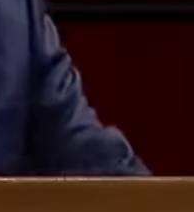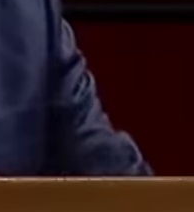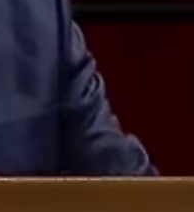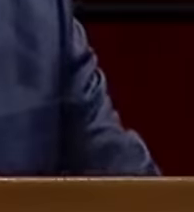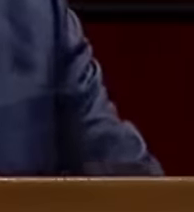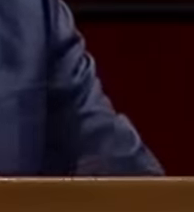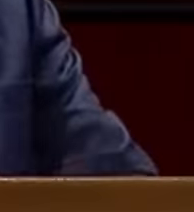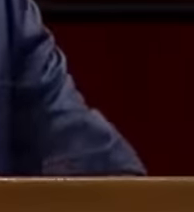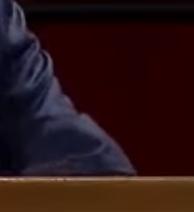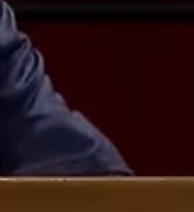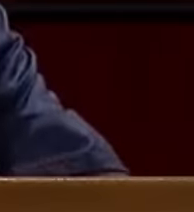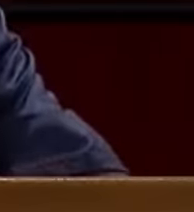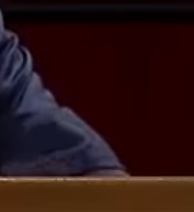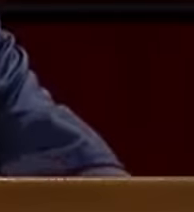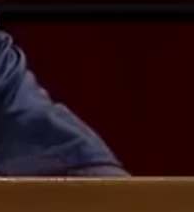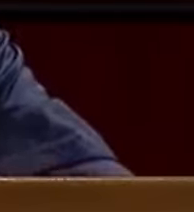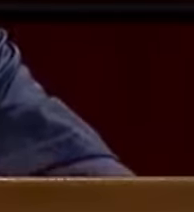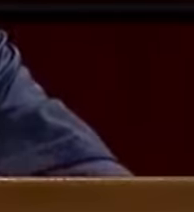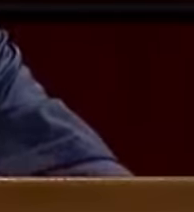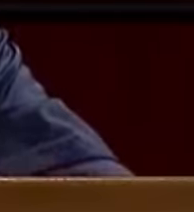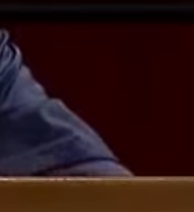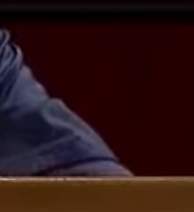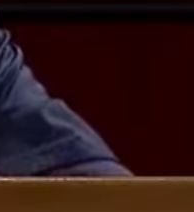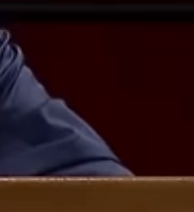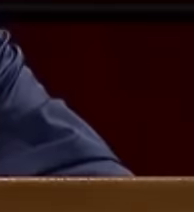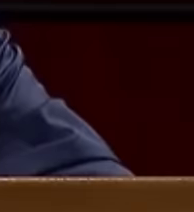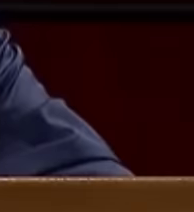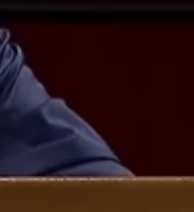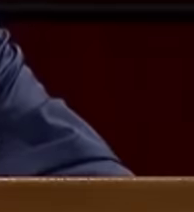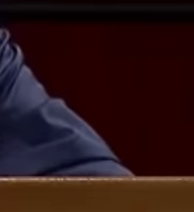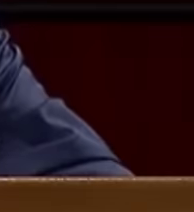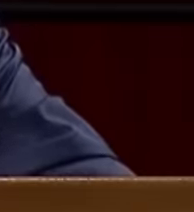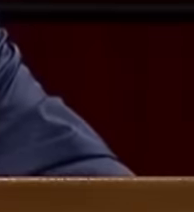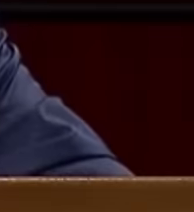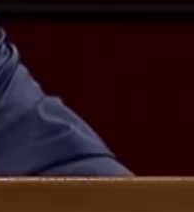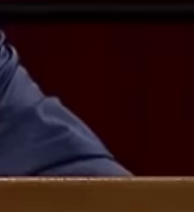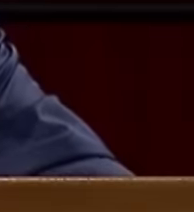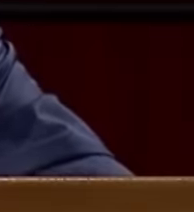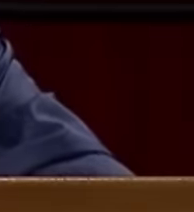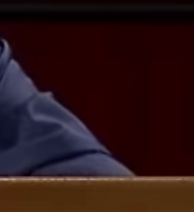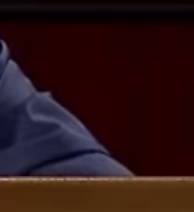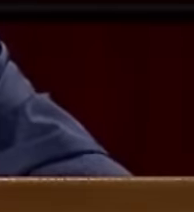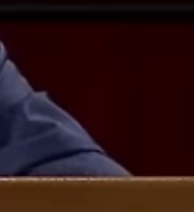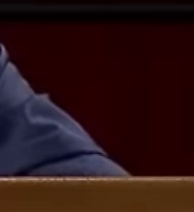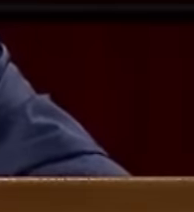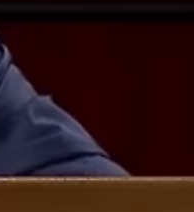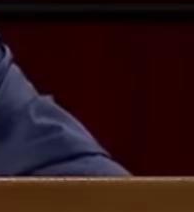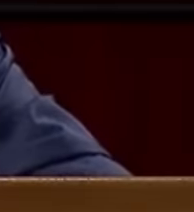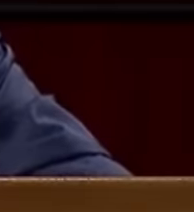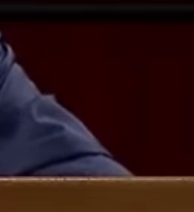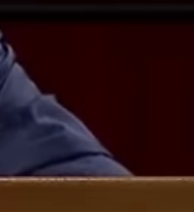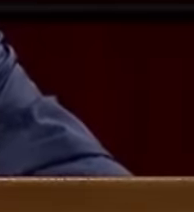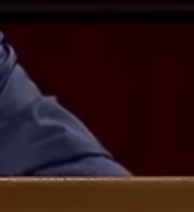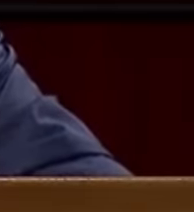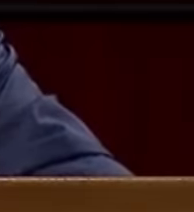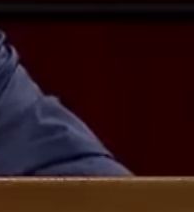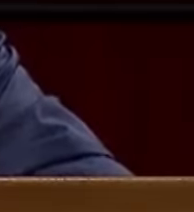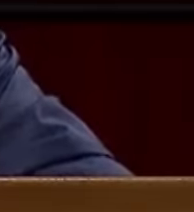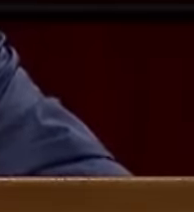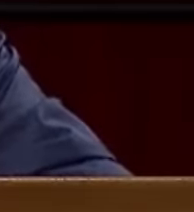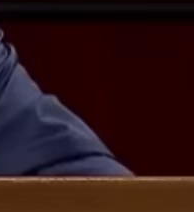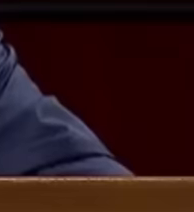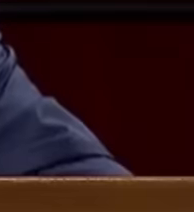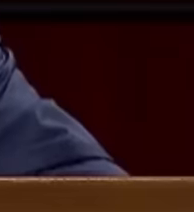lo que representa en lo económico y en lo social. A partir de las insuficiencias detectadas en muchos